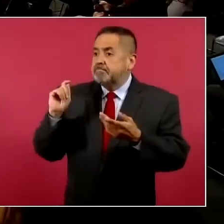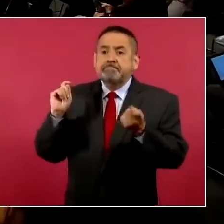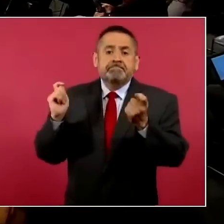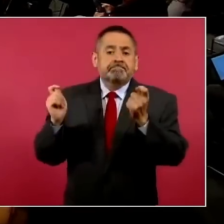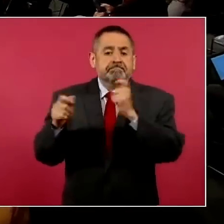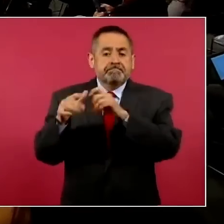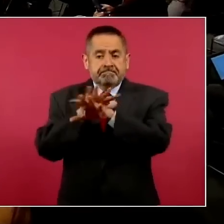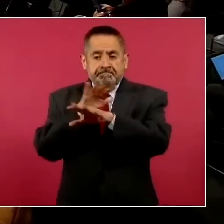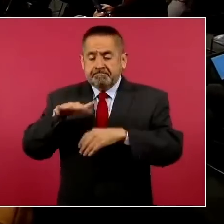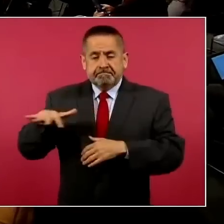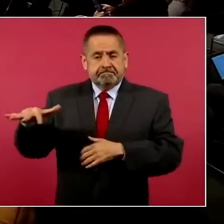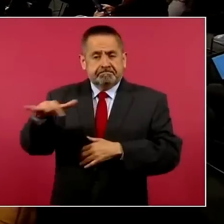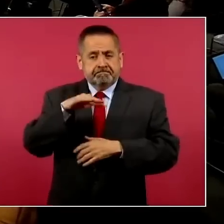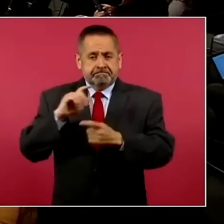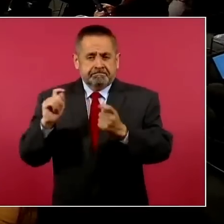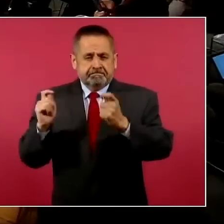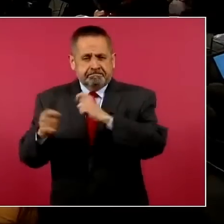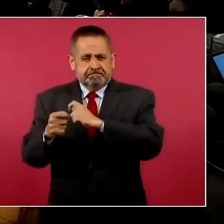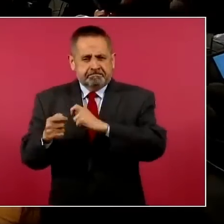Entonces,